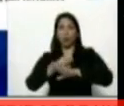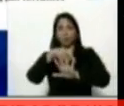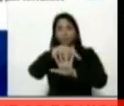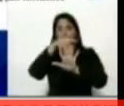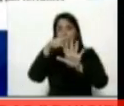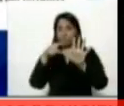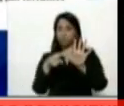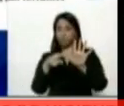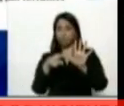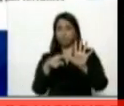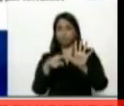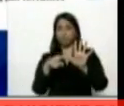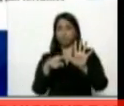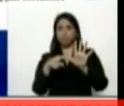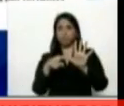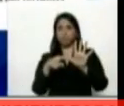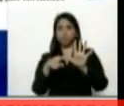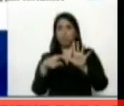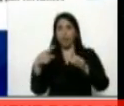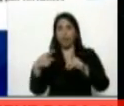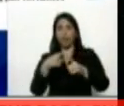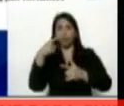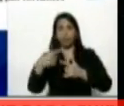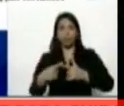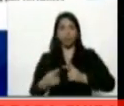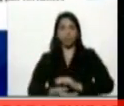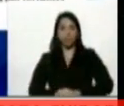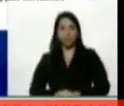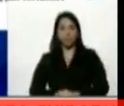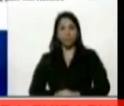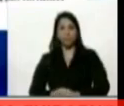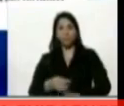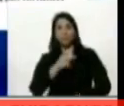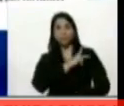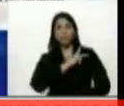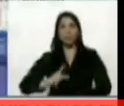contaminado, porque lo que está Venezuela es contaminada, podrida, porque